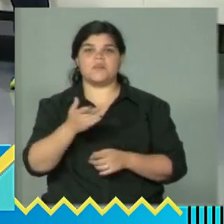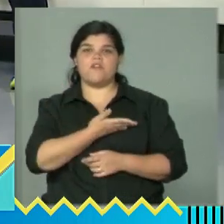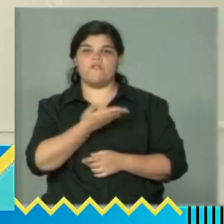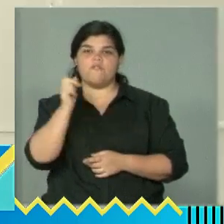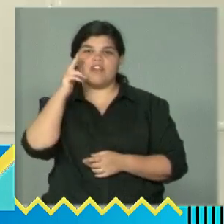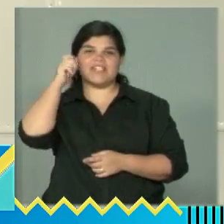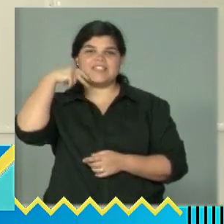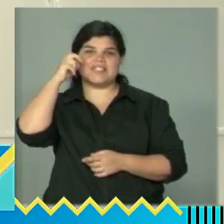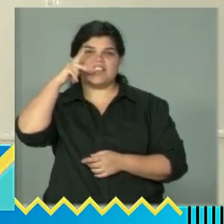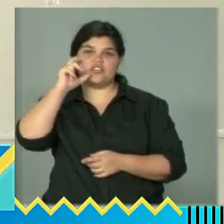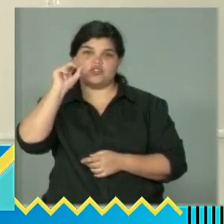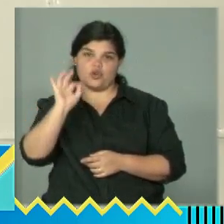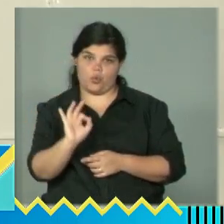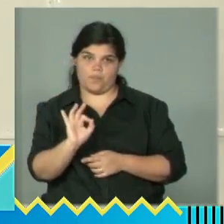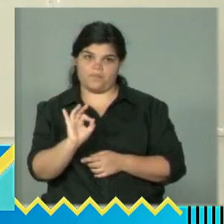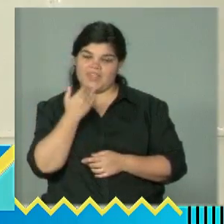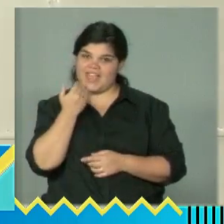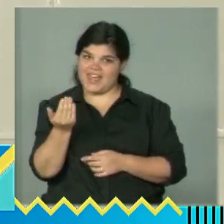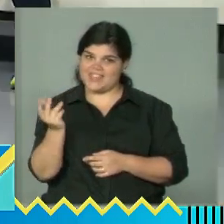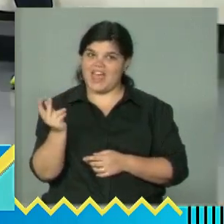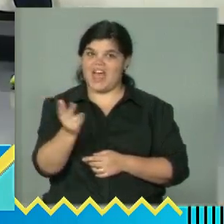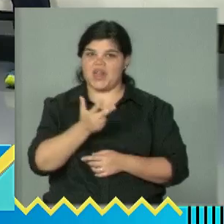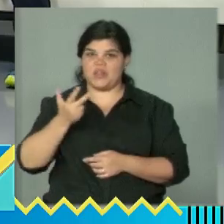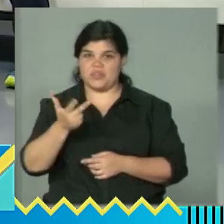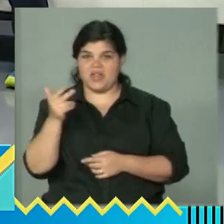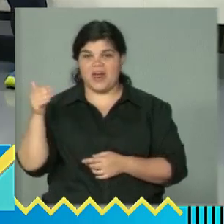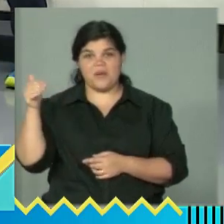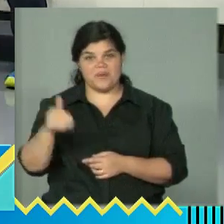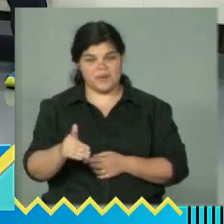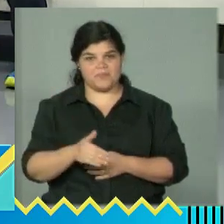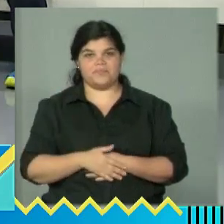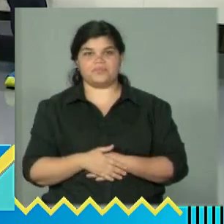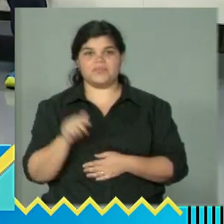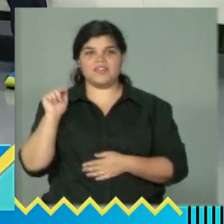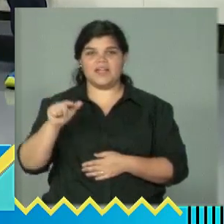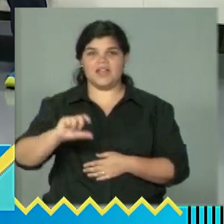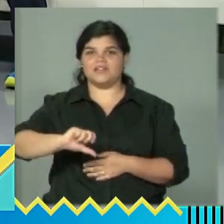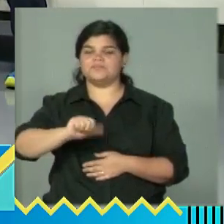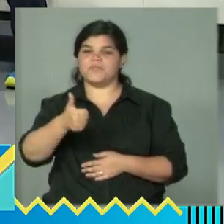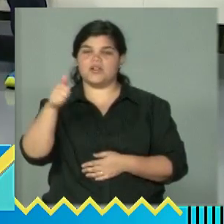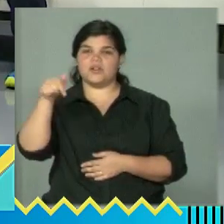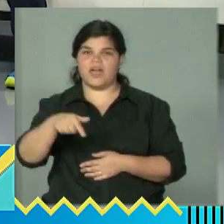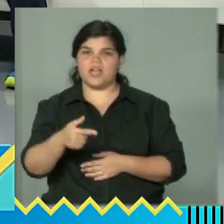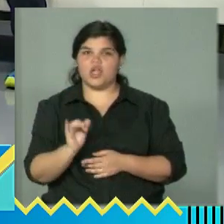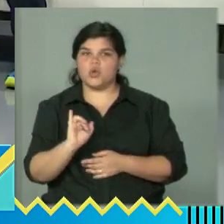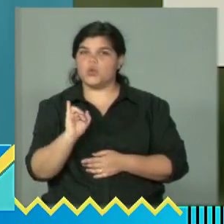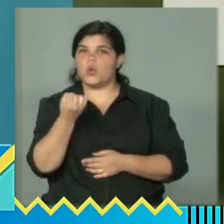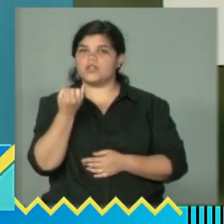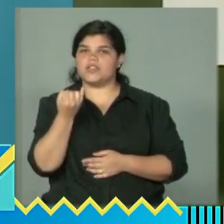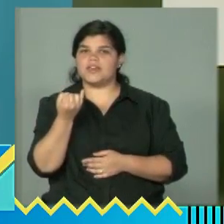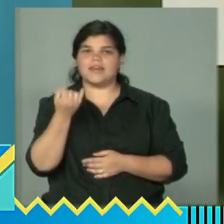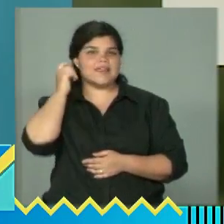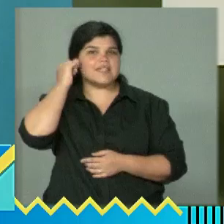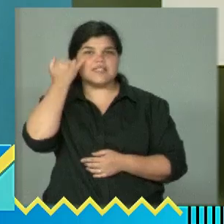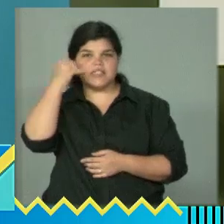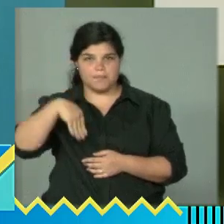Ellos son, muchísimas gracias, Fran, por estar acá. Ellos son los ganadores de otro de los proyectos que se llama NutriGym y son estudiantes de